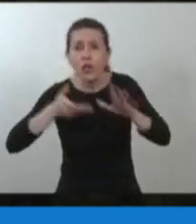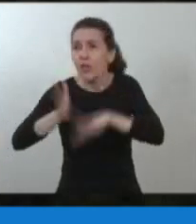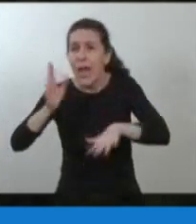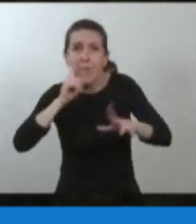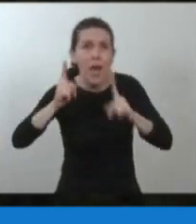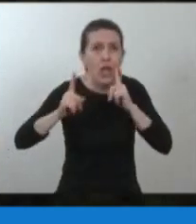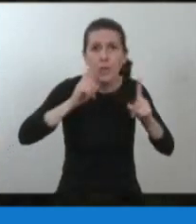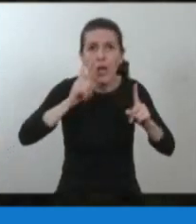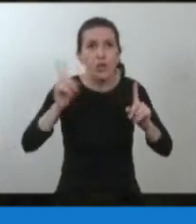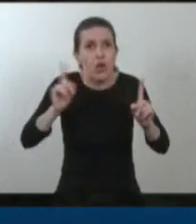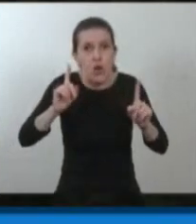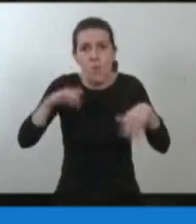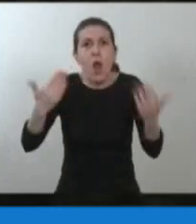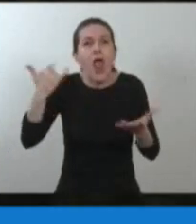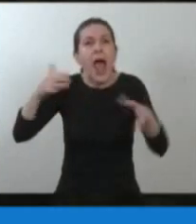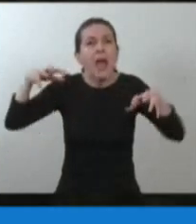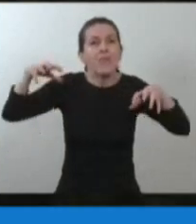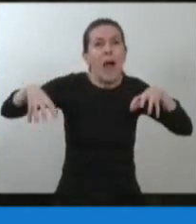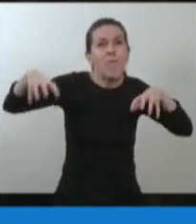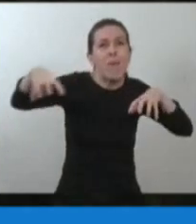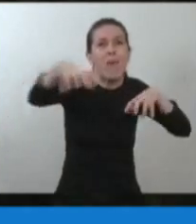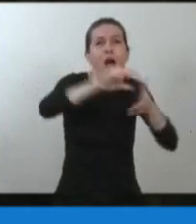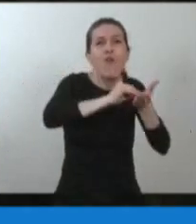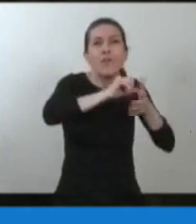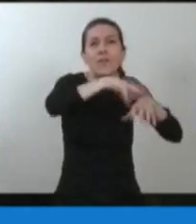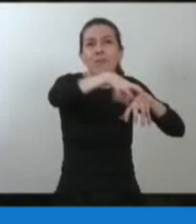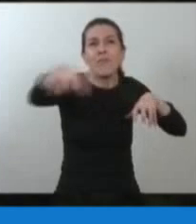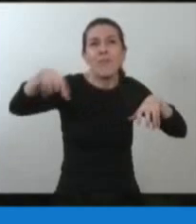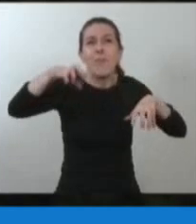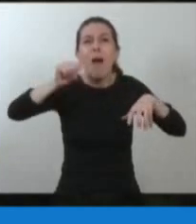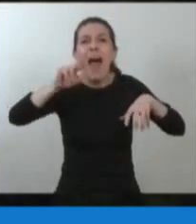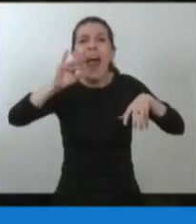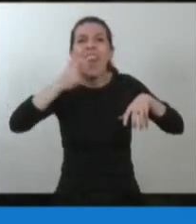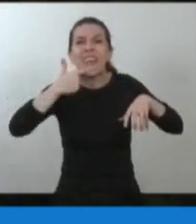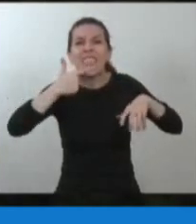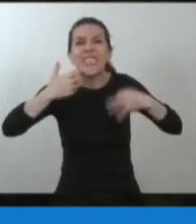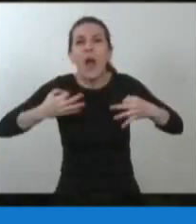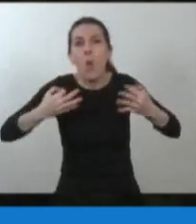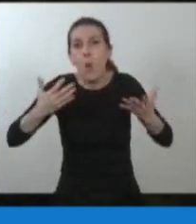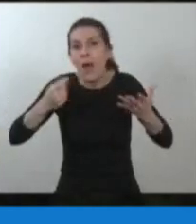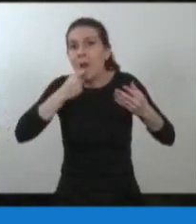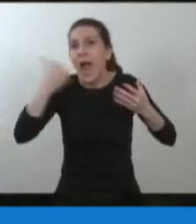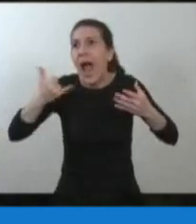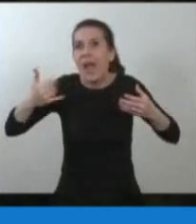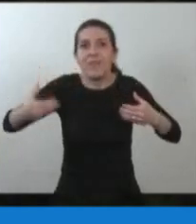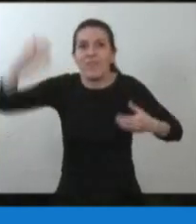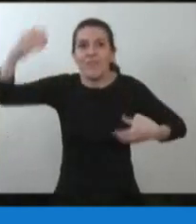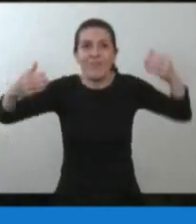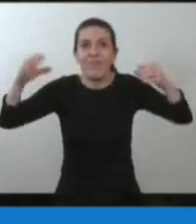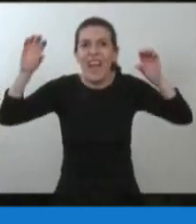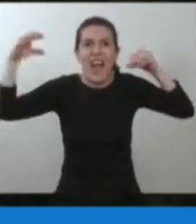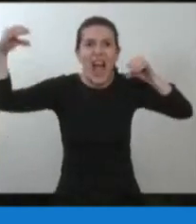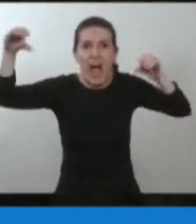por eso esas paradas seguras de las que estamos hablando que permite tener cámaras que permiten tener